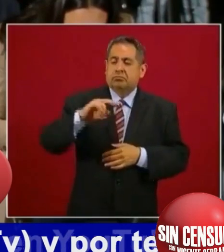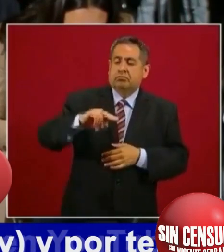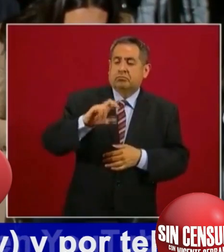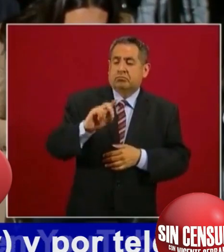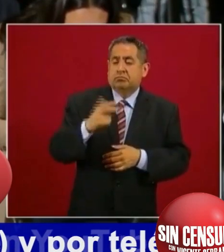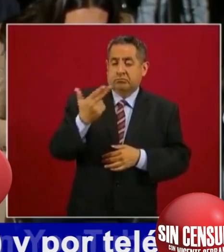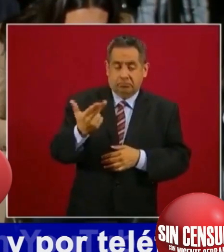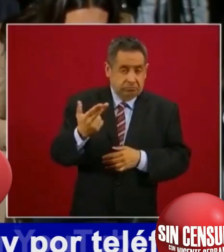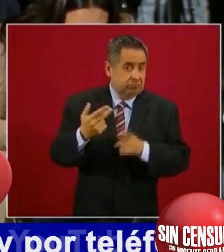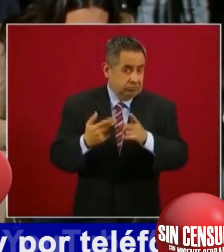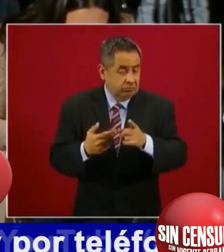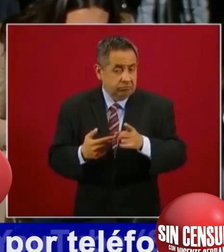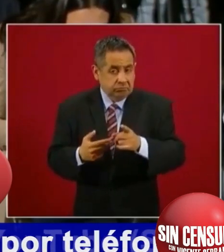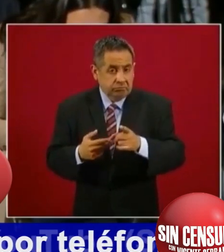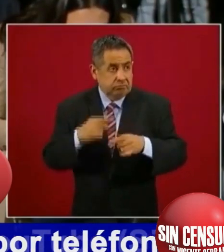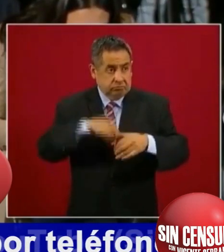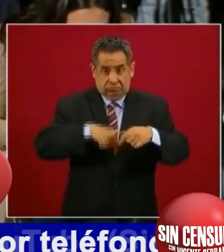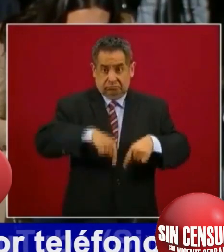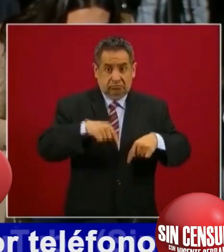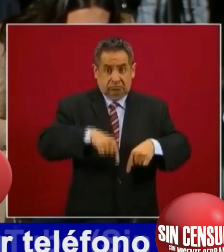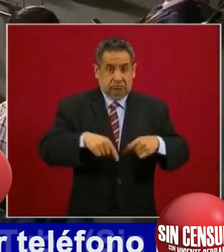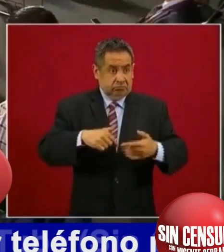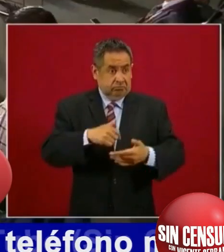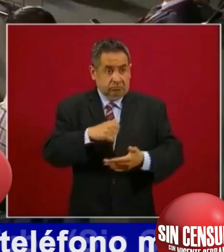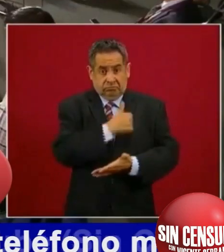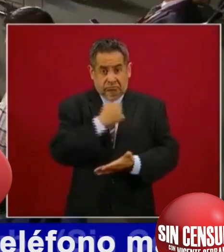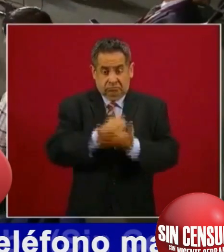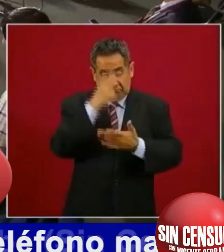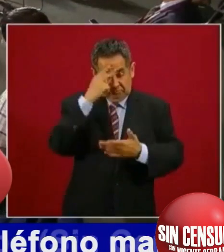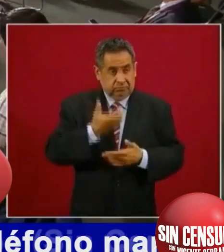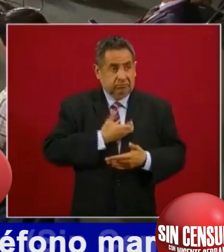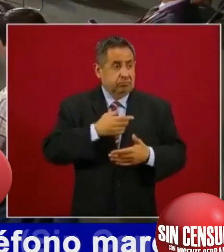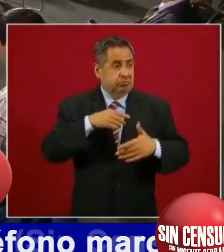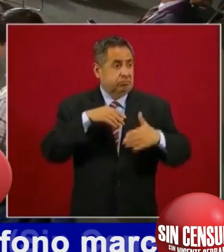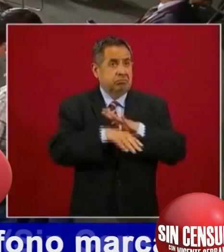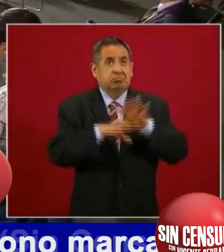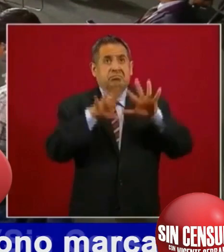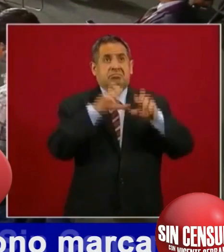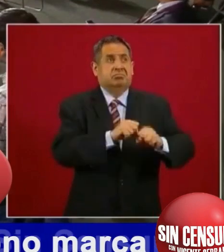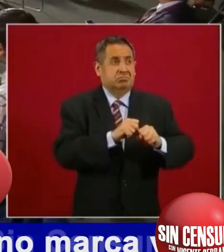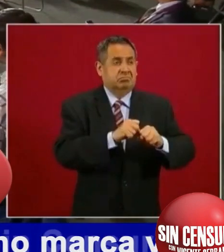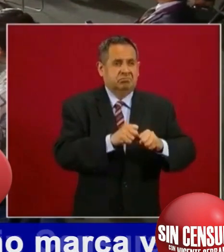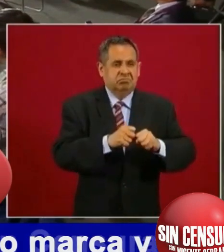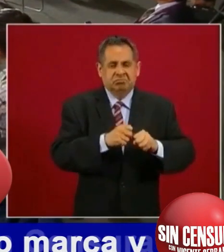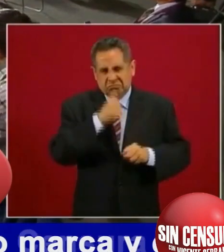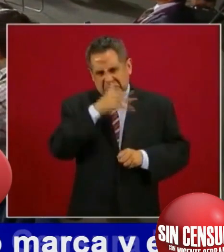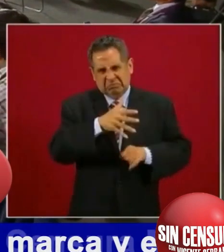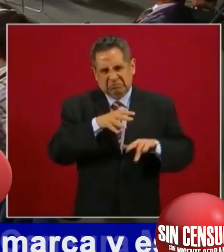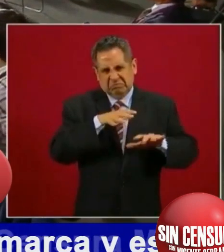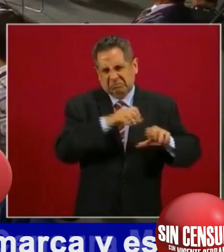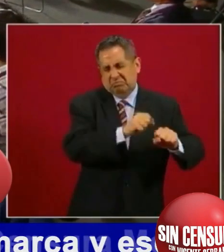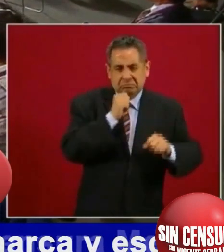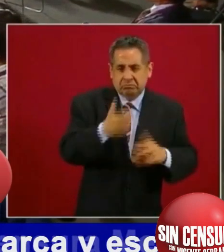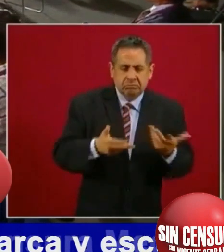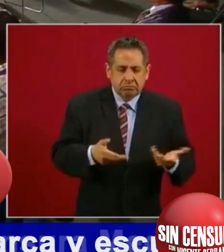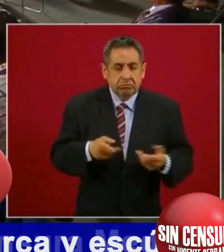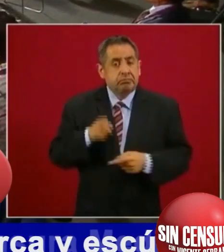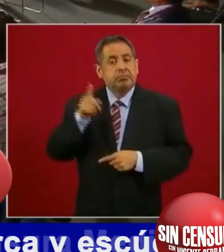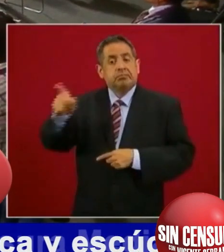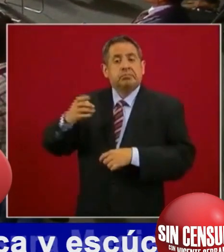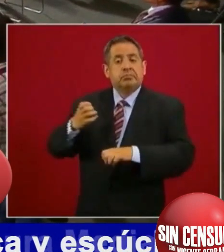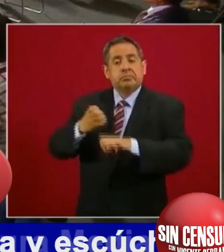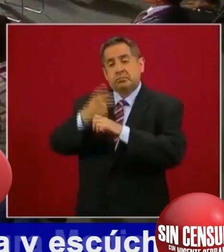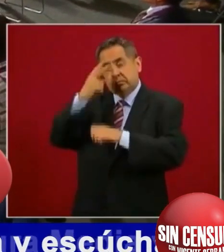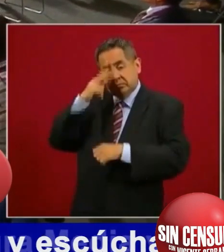Humanos, que bueno, pues está tomada aquí en el centro y no se ha ejercido esa violencia, pero en el Estado de México del gobernador Alfredo del